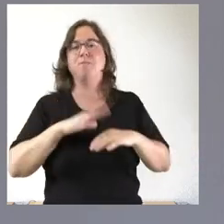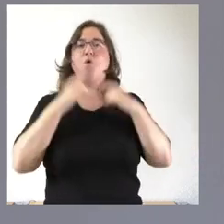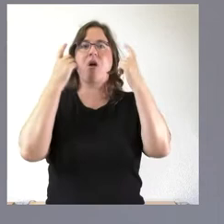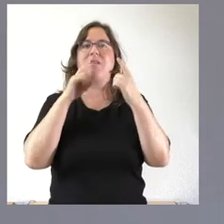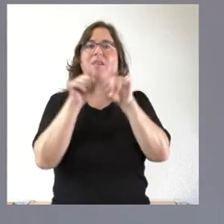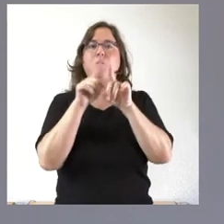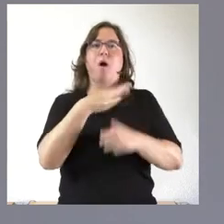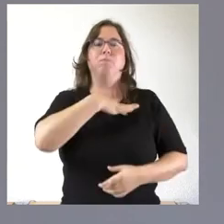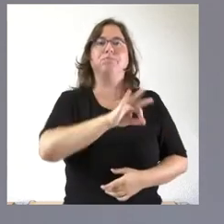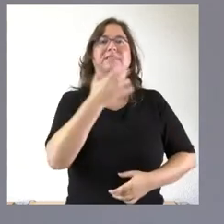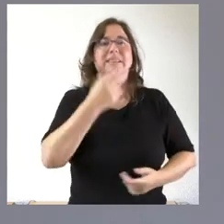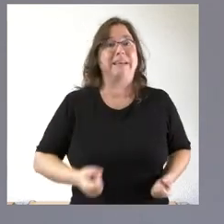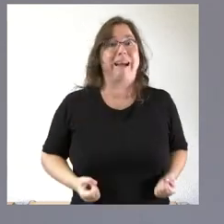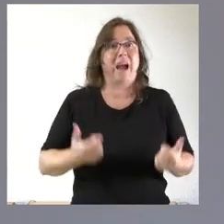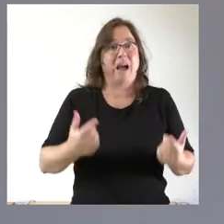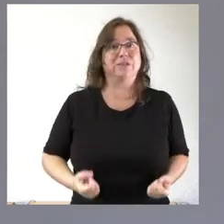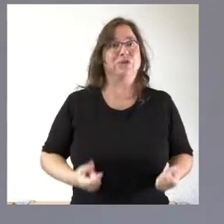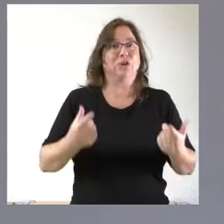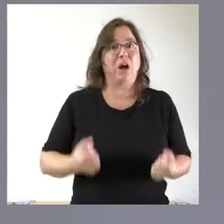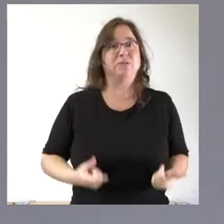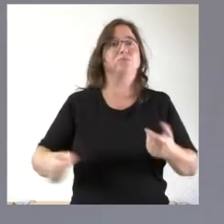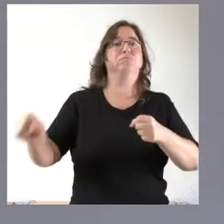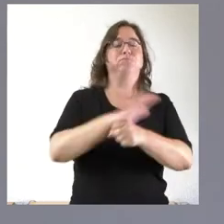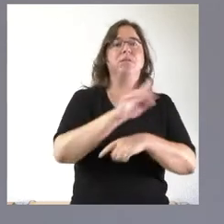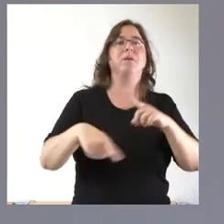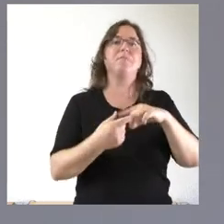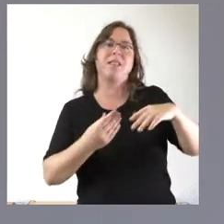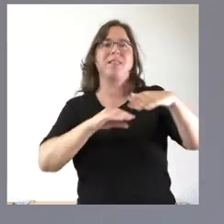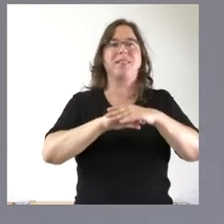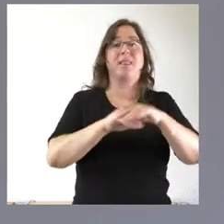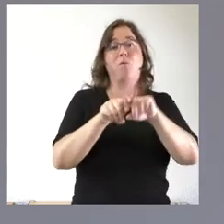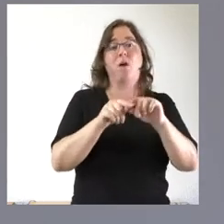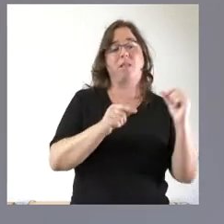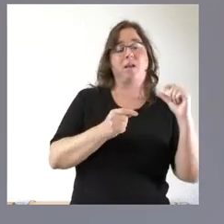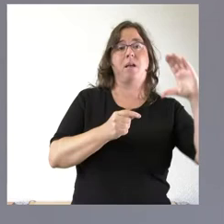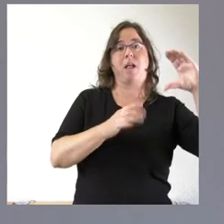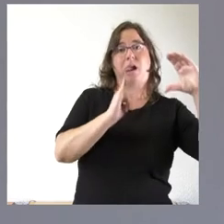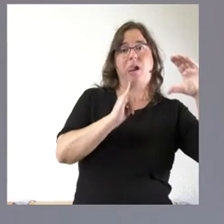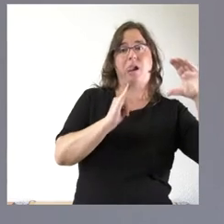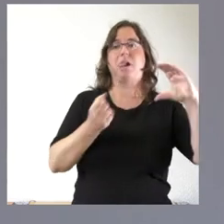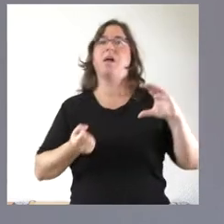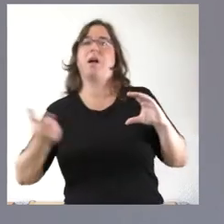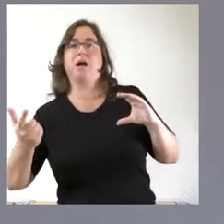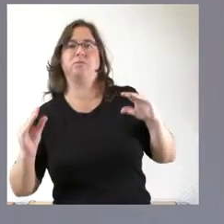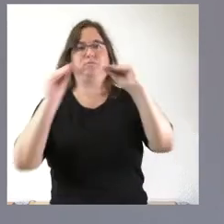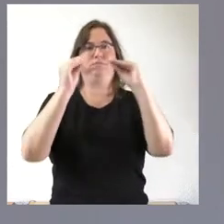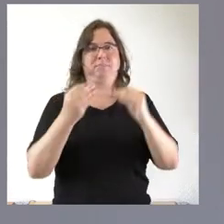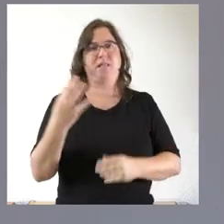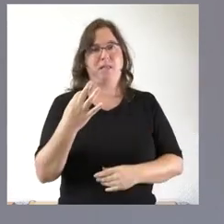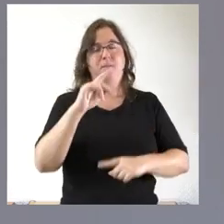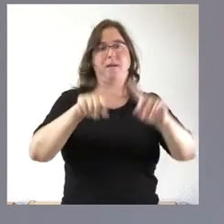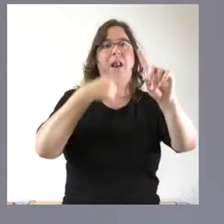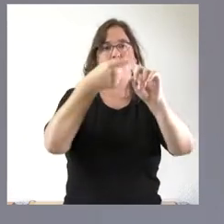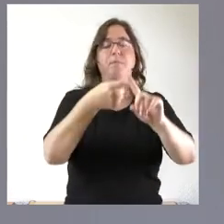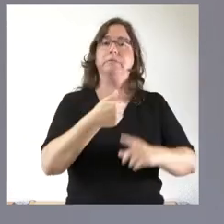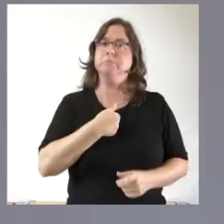posible que los gastos que vamos a abordar y las inversiones coincidan con los ingresos de los que vamos a disponer durante el próximo ejercicio. Hay una muy